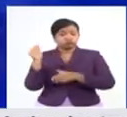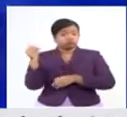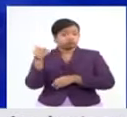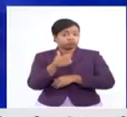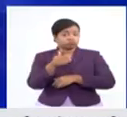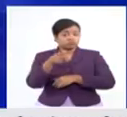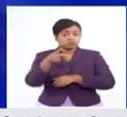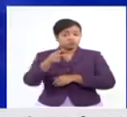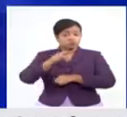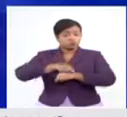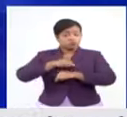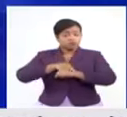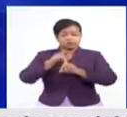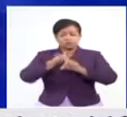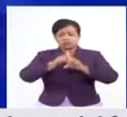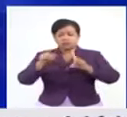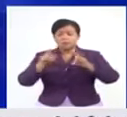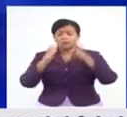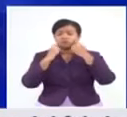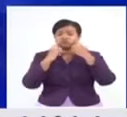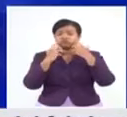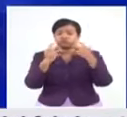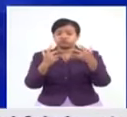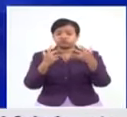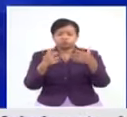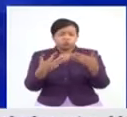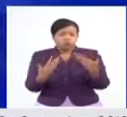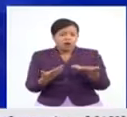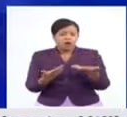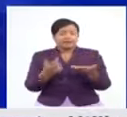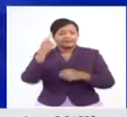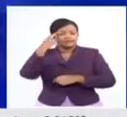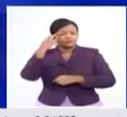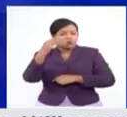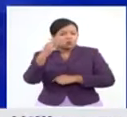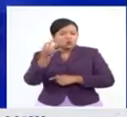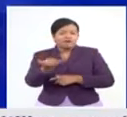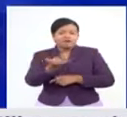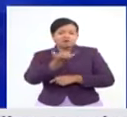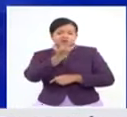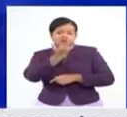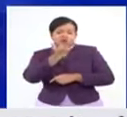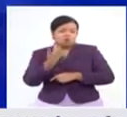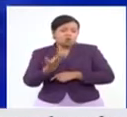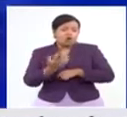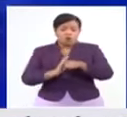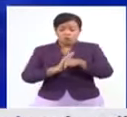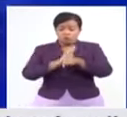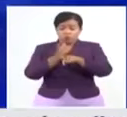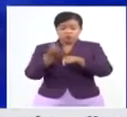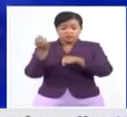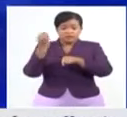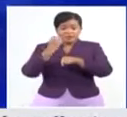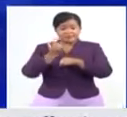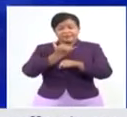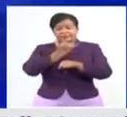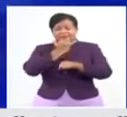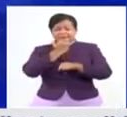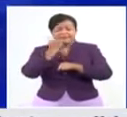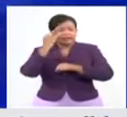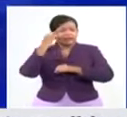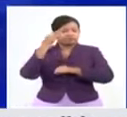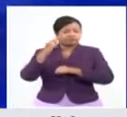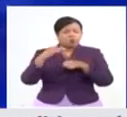importante, los efectos psicológicos sobre el que ha padecido la COVID